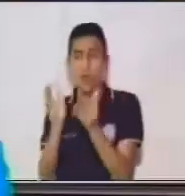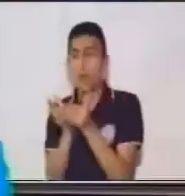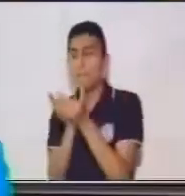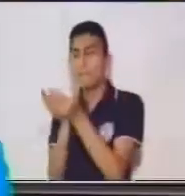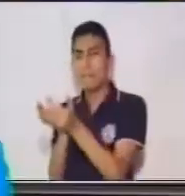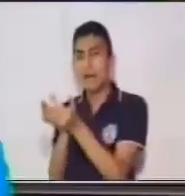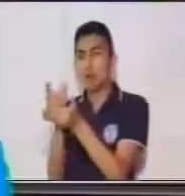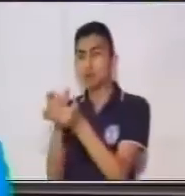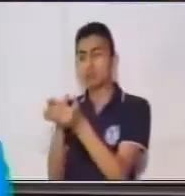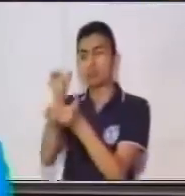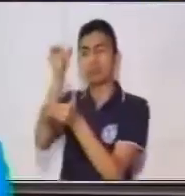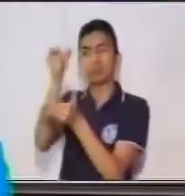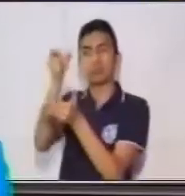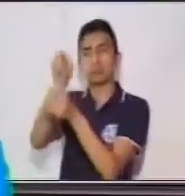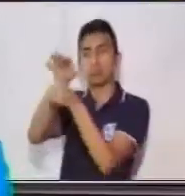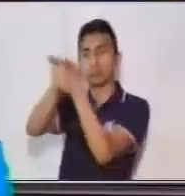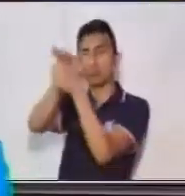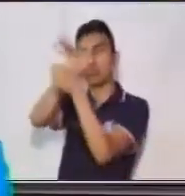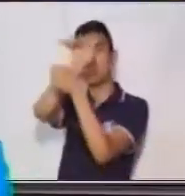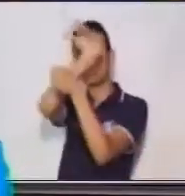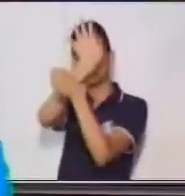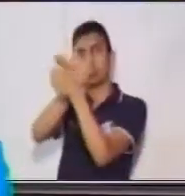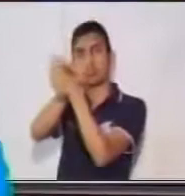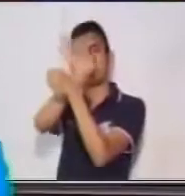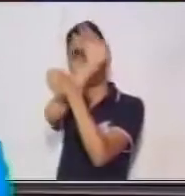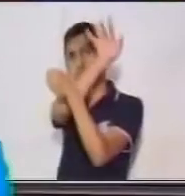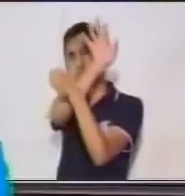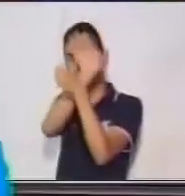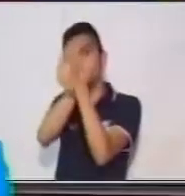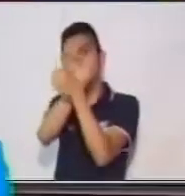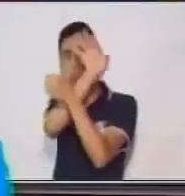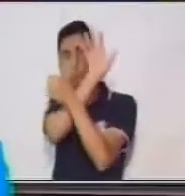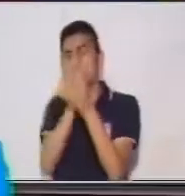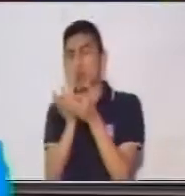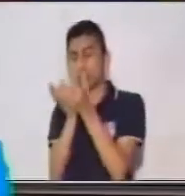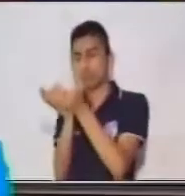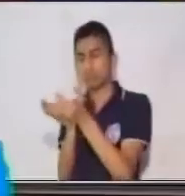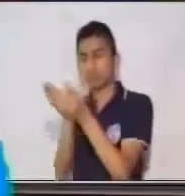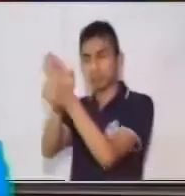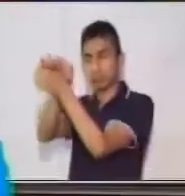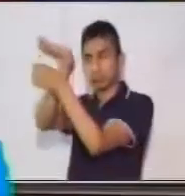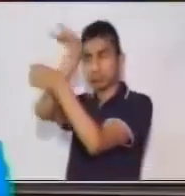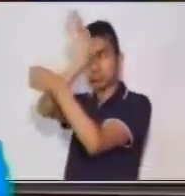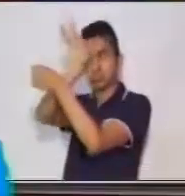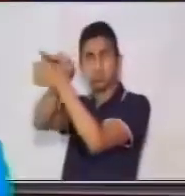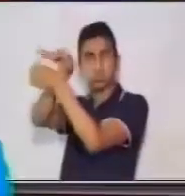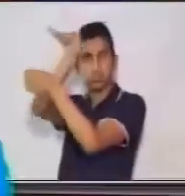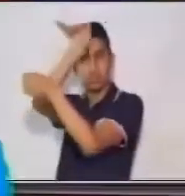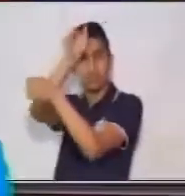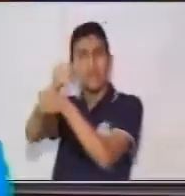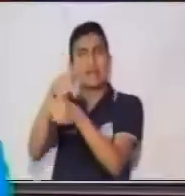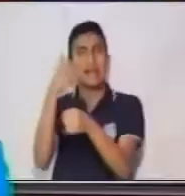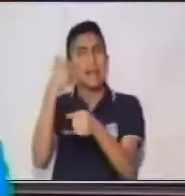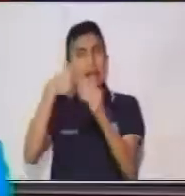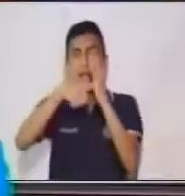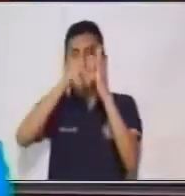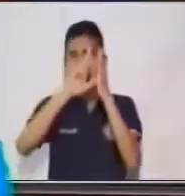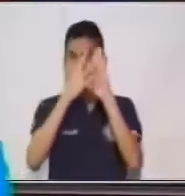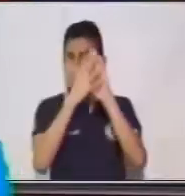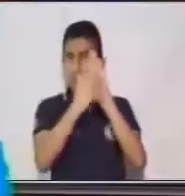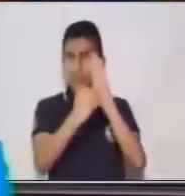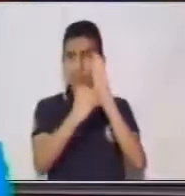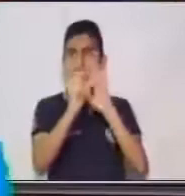tubo que podemos observar en la parte de arriba. Y vamos a repetir.